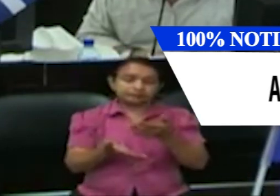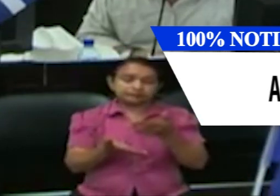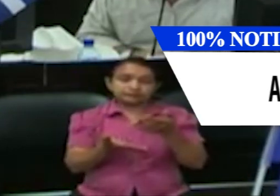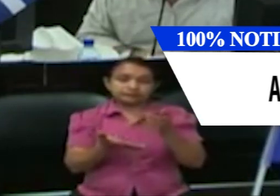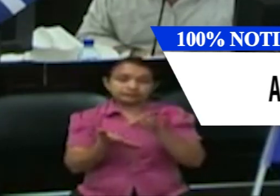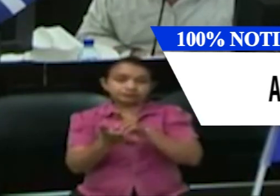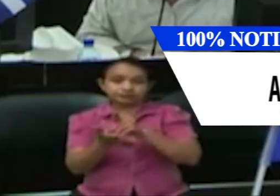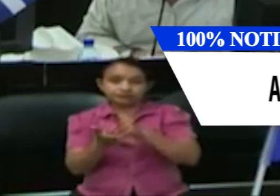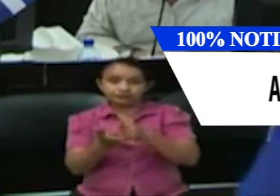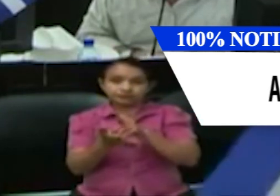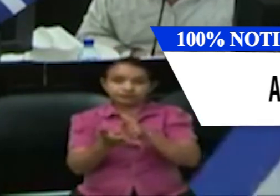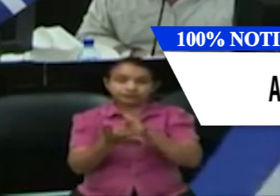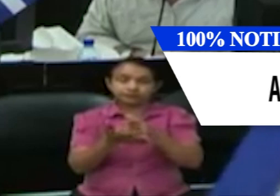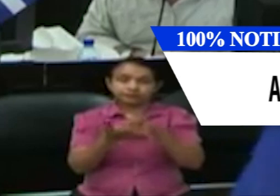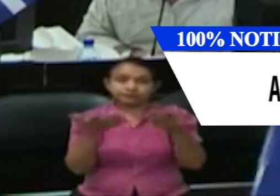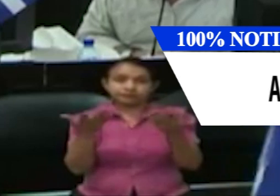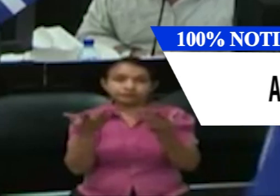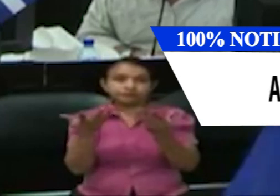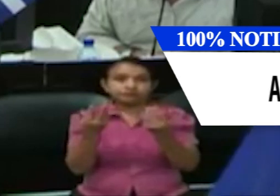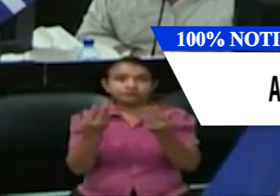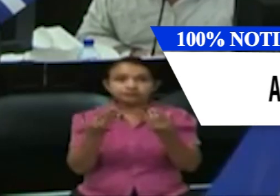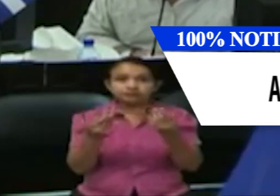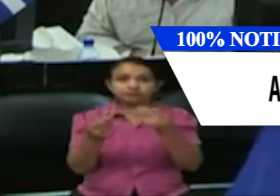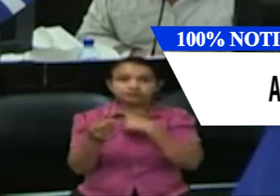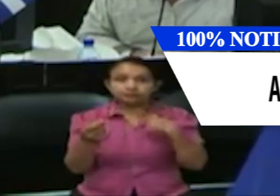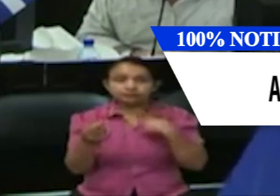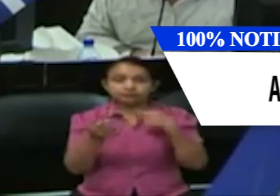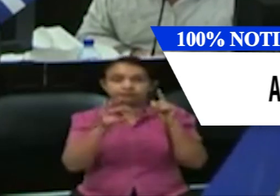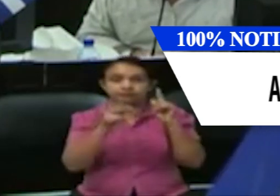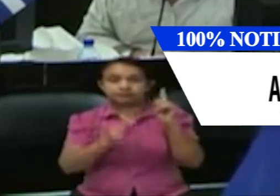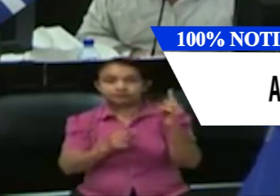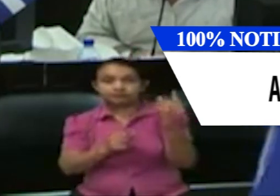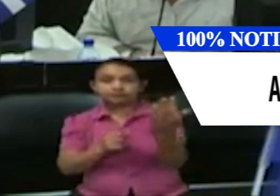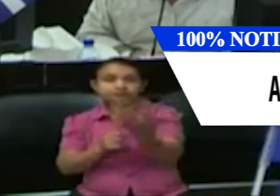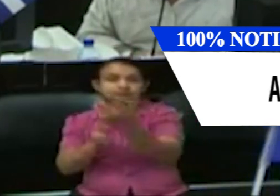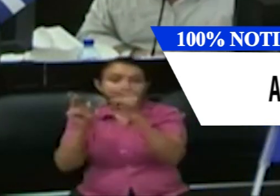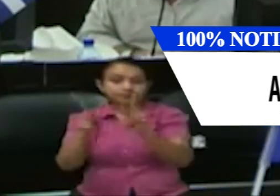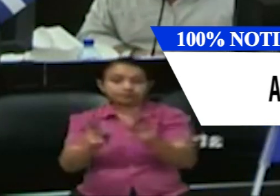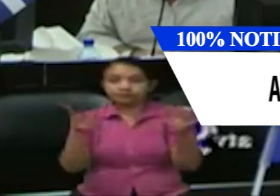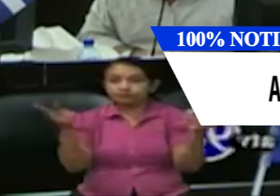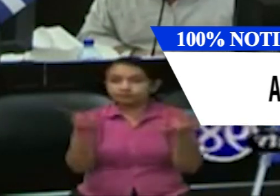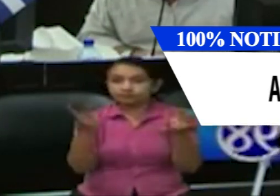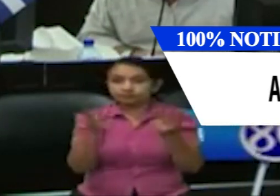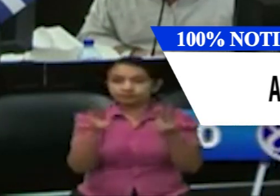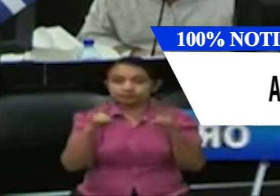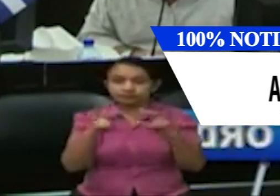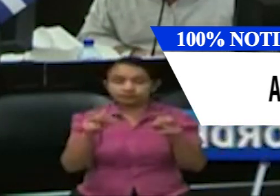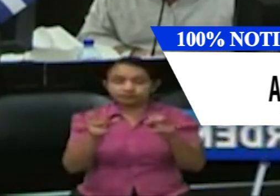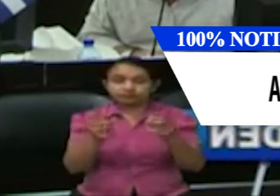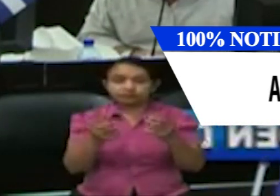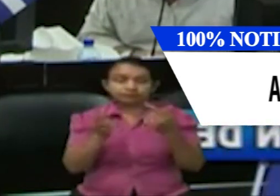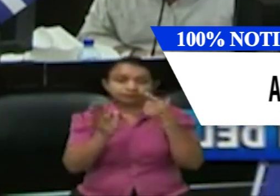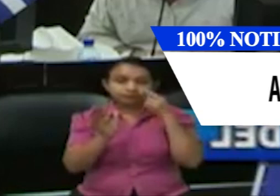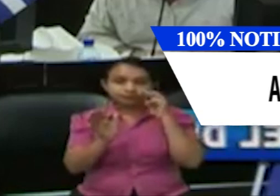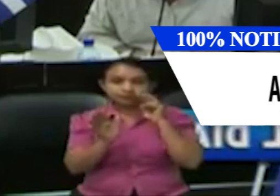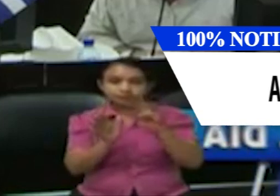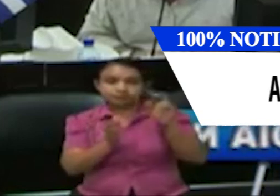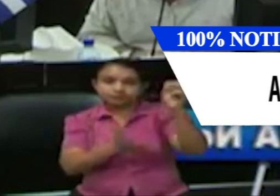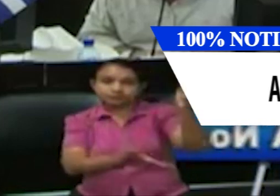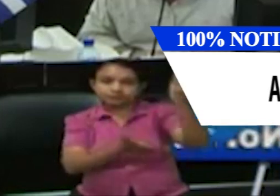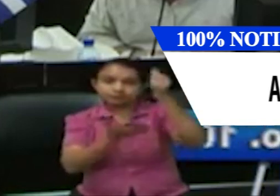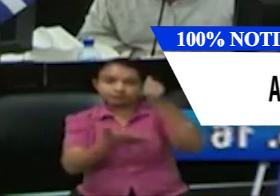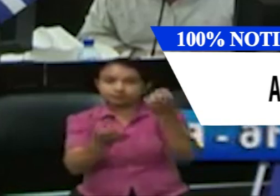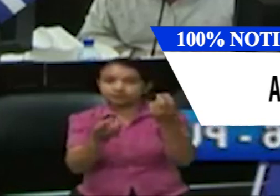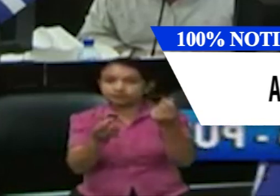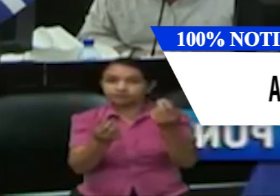inseguridad y de inquietud y miedo para la ciudadanía y se envían señales que ahuyentan a los